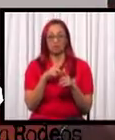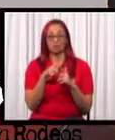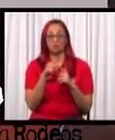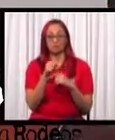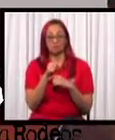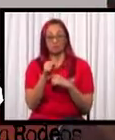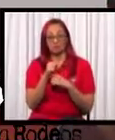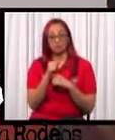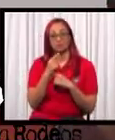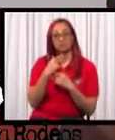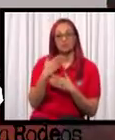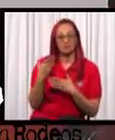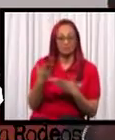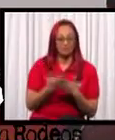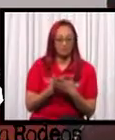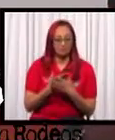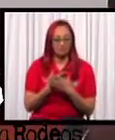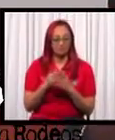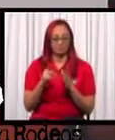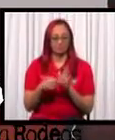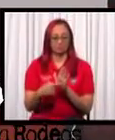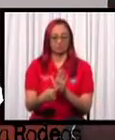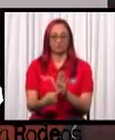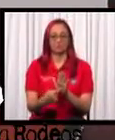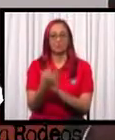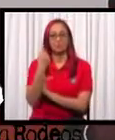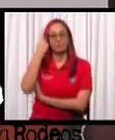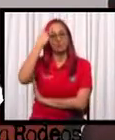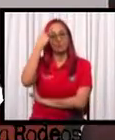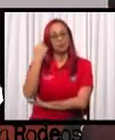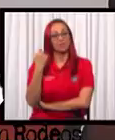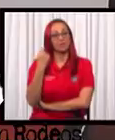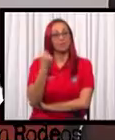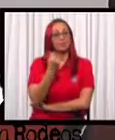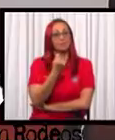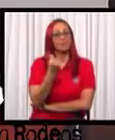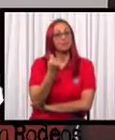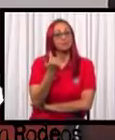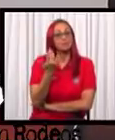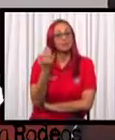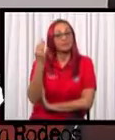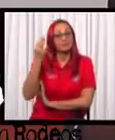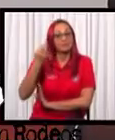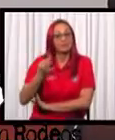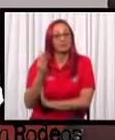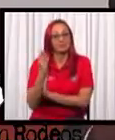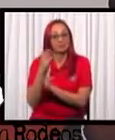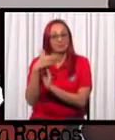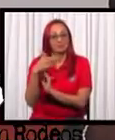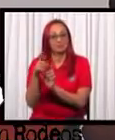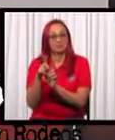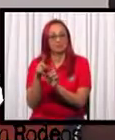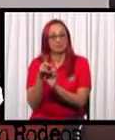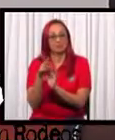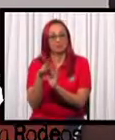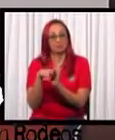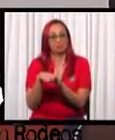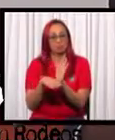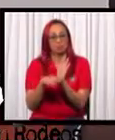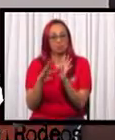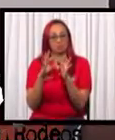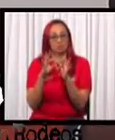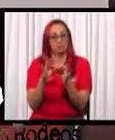le ofrece al consumidor. ¿Por qué? Porque el precio está fijado mediante también un modelo que fija el